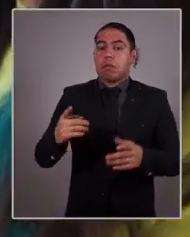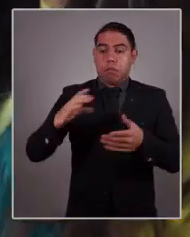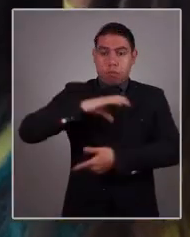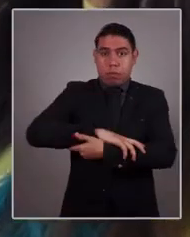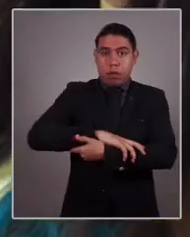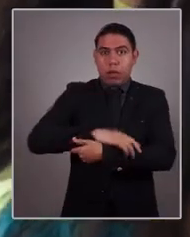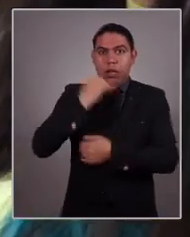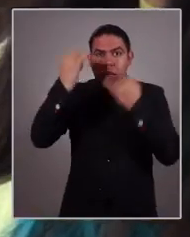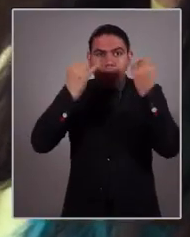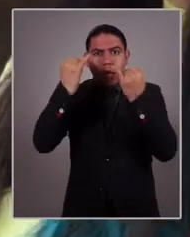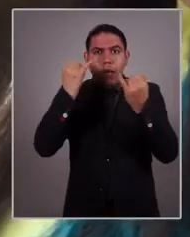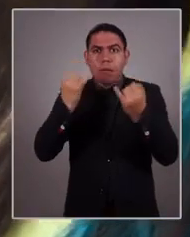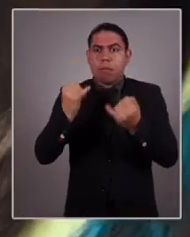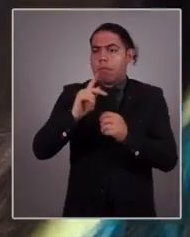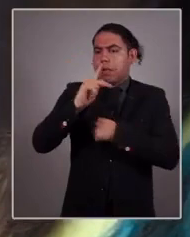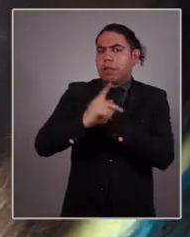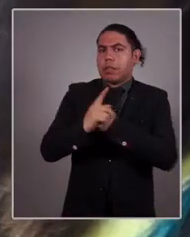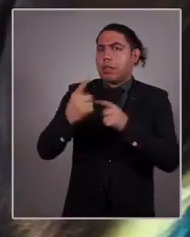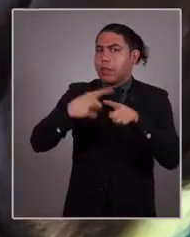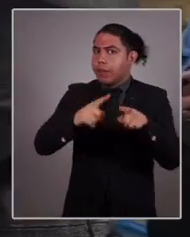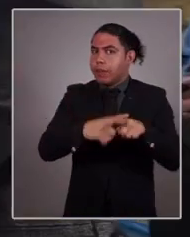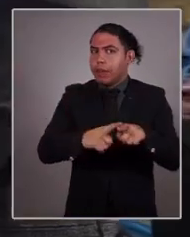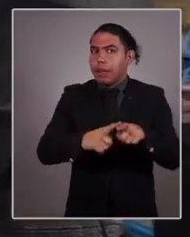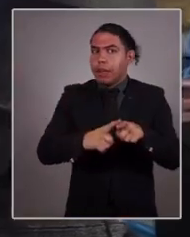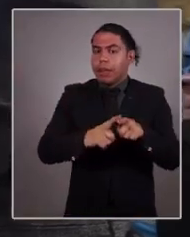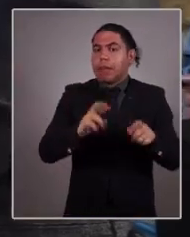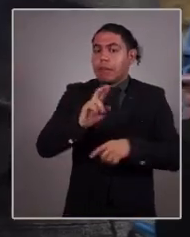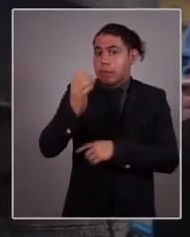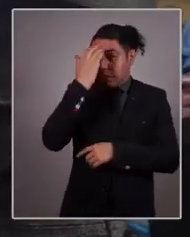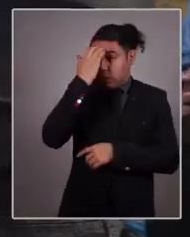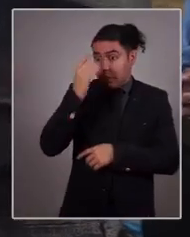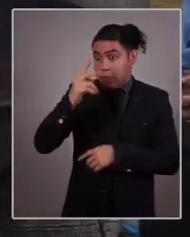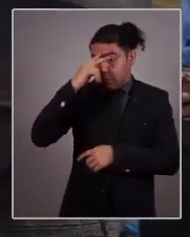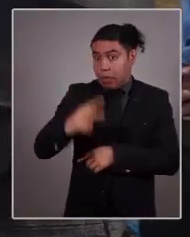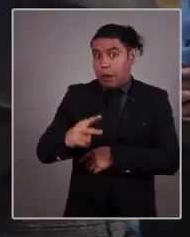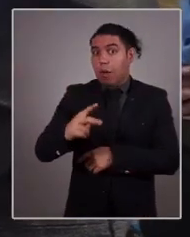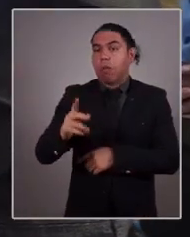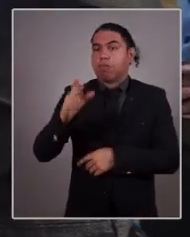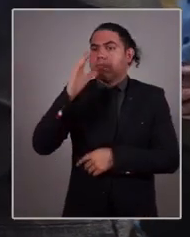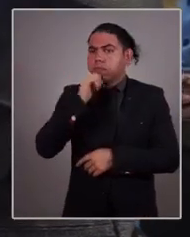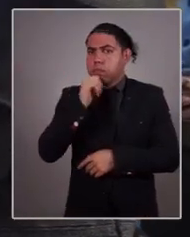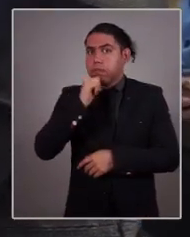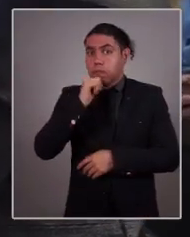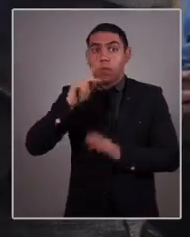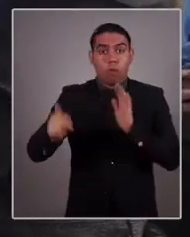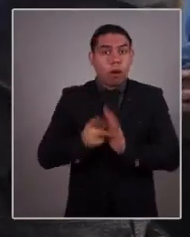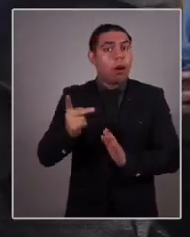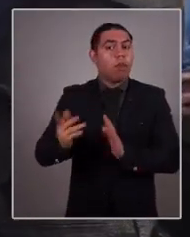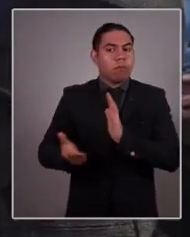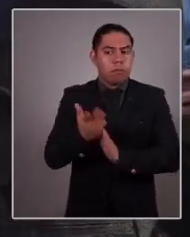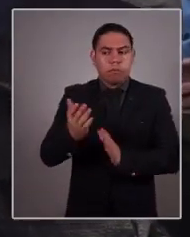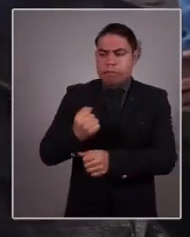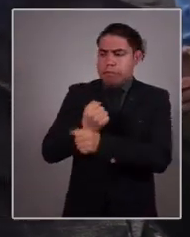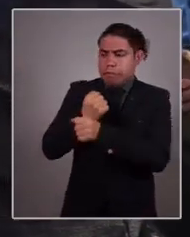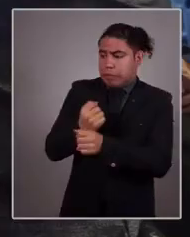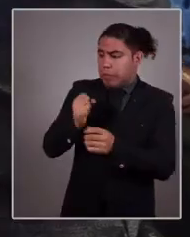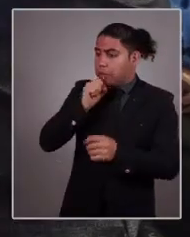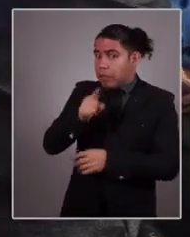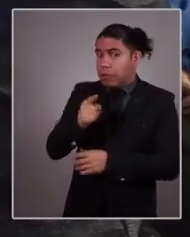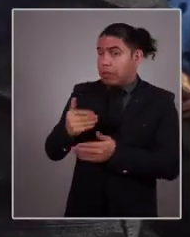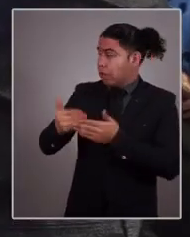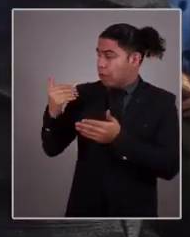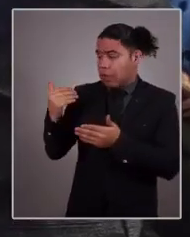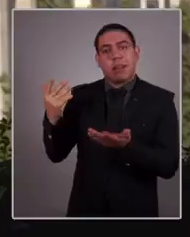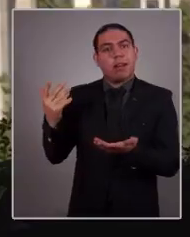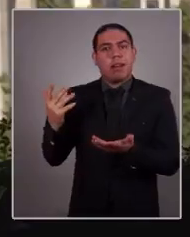alianza es con las personas que imaginan un país diferente. Significa reconocer que México no se puede reconstruir con las ataduras del